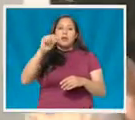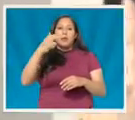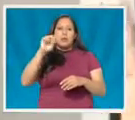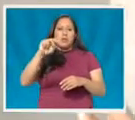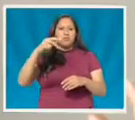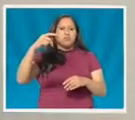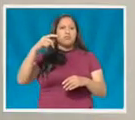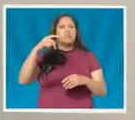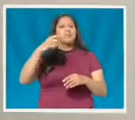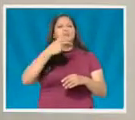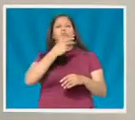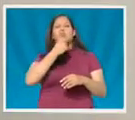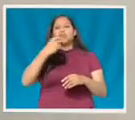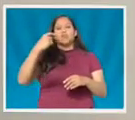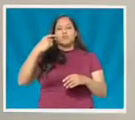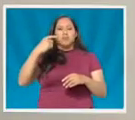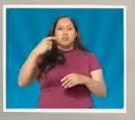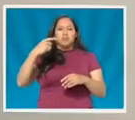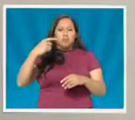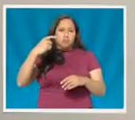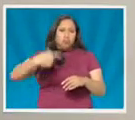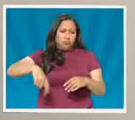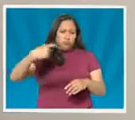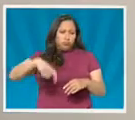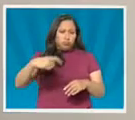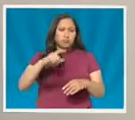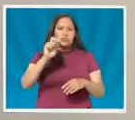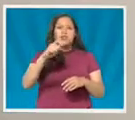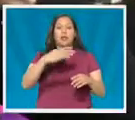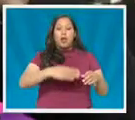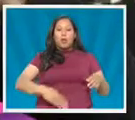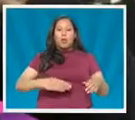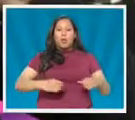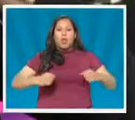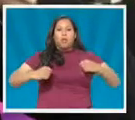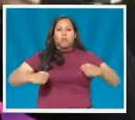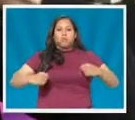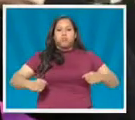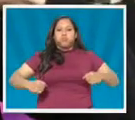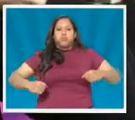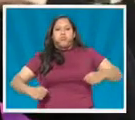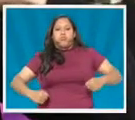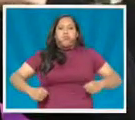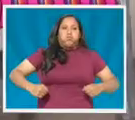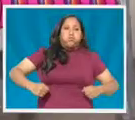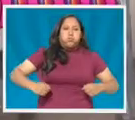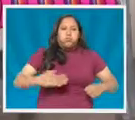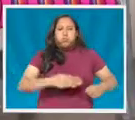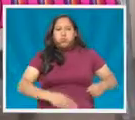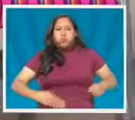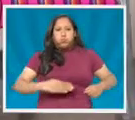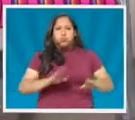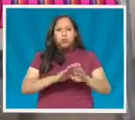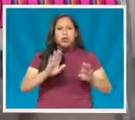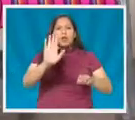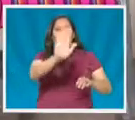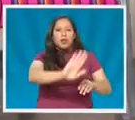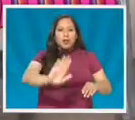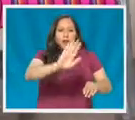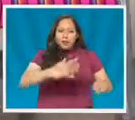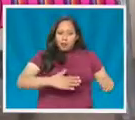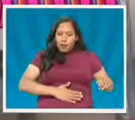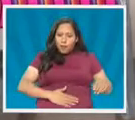Por eso las representaciones del Buda gordito. Lo que te iba a decir, ¿qué tiene que ver el sol en la panza al Buda y todo